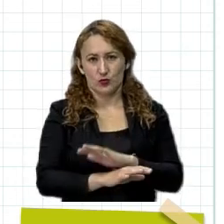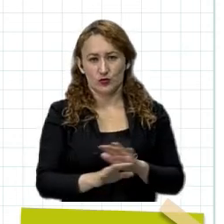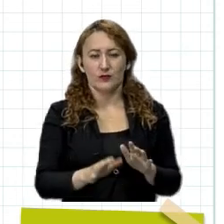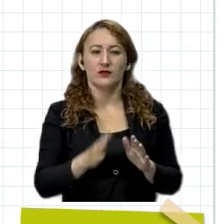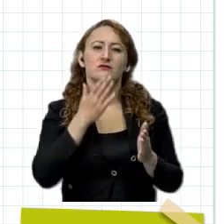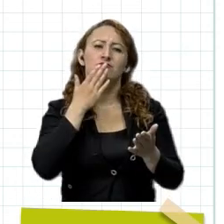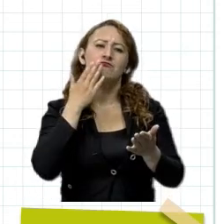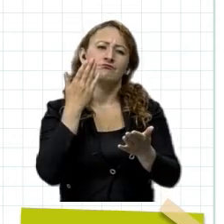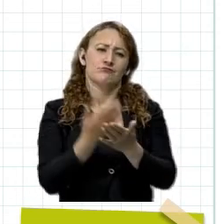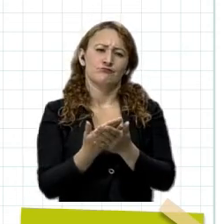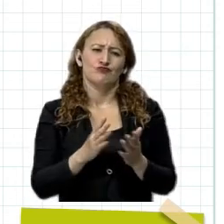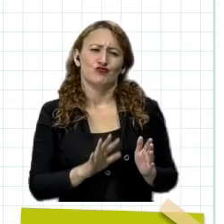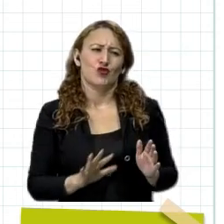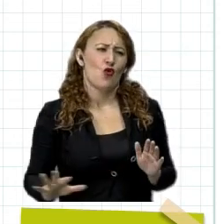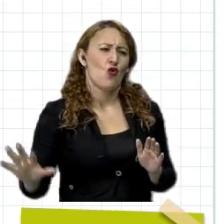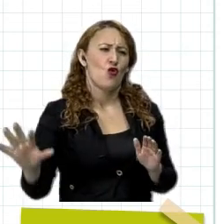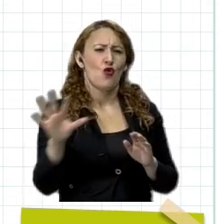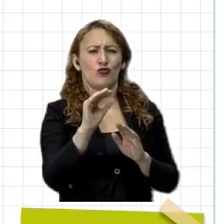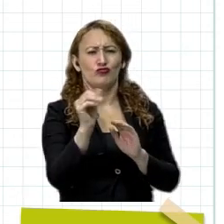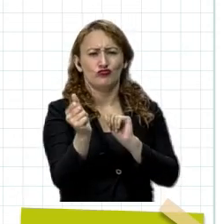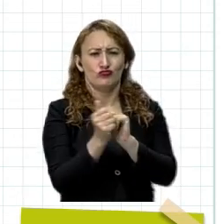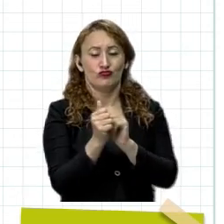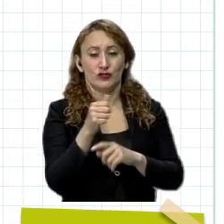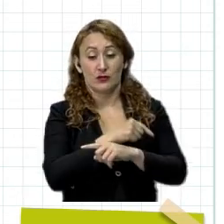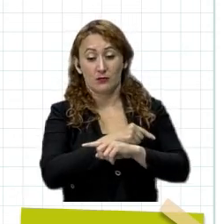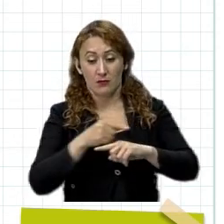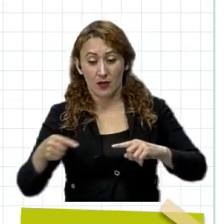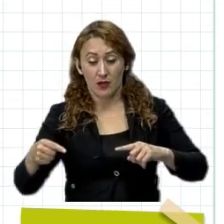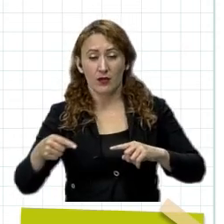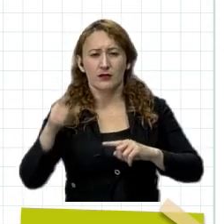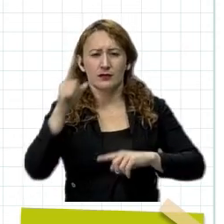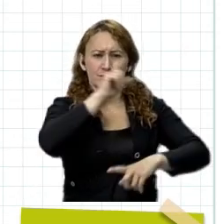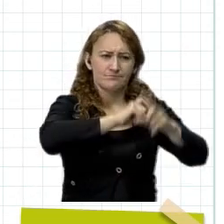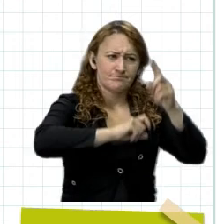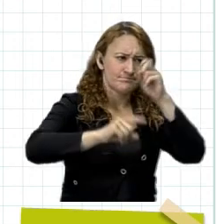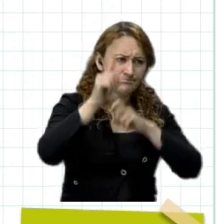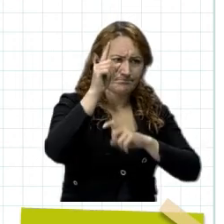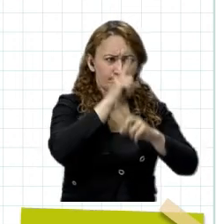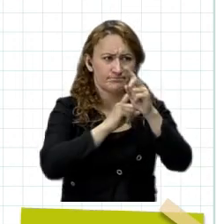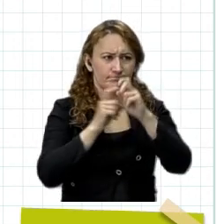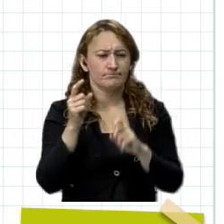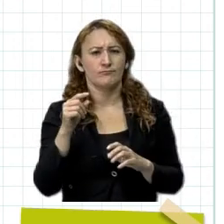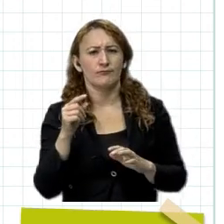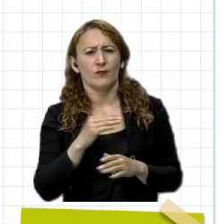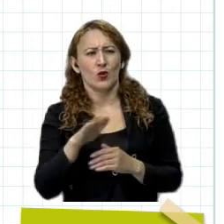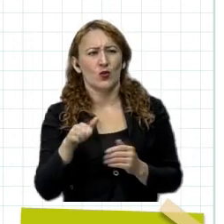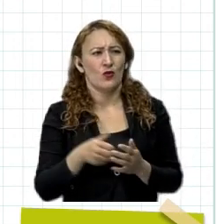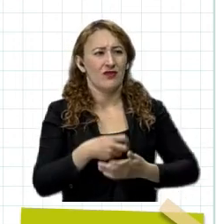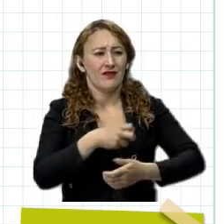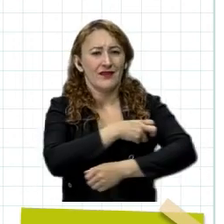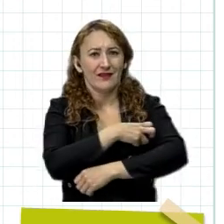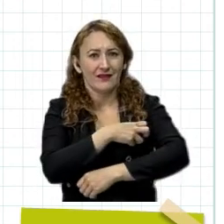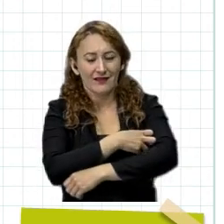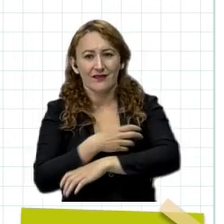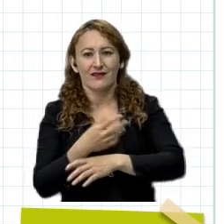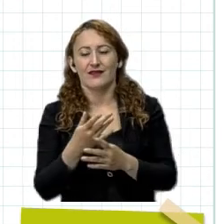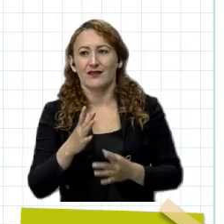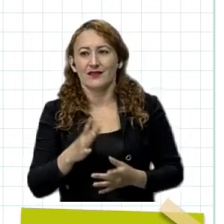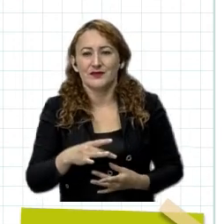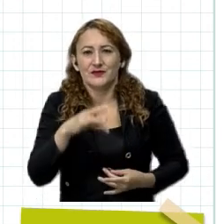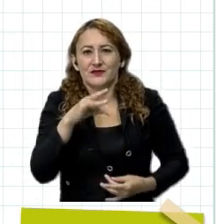las gracias a todos quienes nos acompañaron esta semana con sus reflexiones, con toda esta energía y todo este